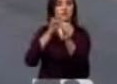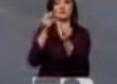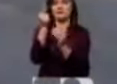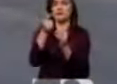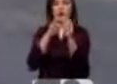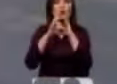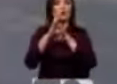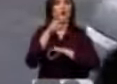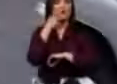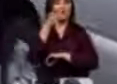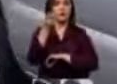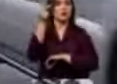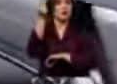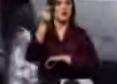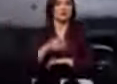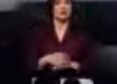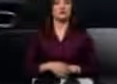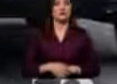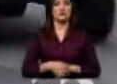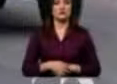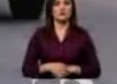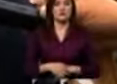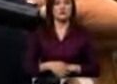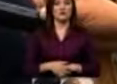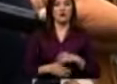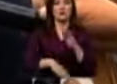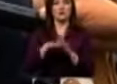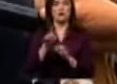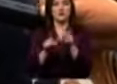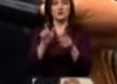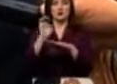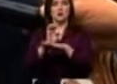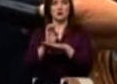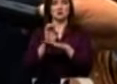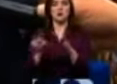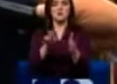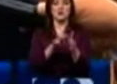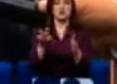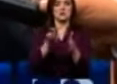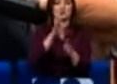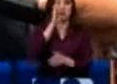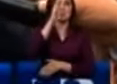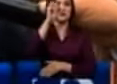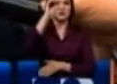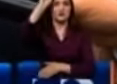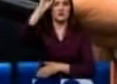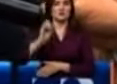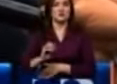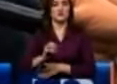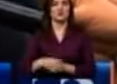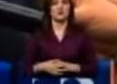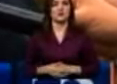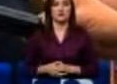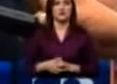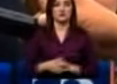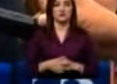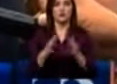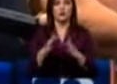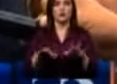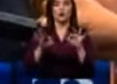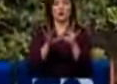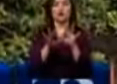priorizar el transporte público. El transporte público moviliza a la gran mayoría de los quiteños, a más del 70% de los ciudadanos. Por eso es tan importante